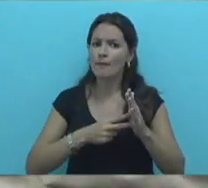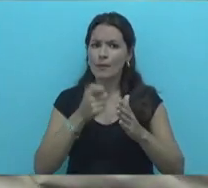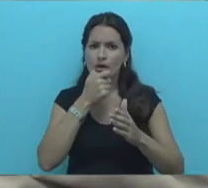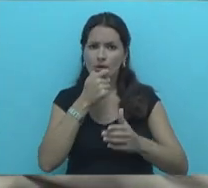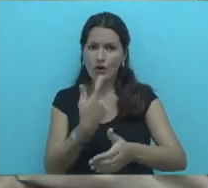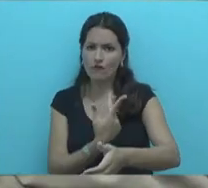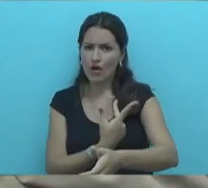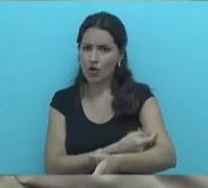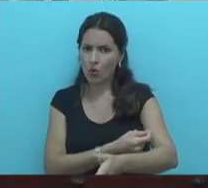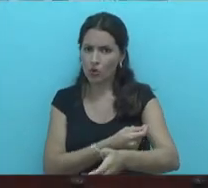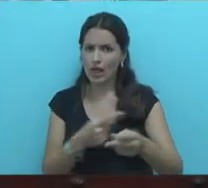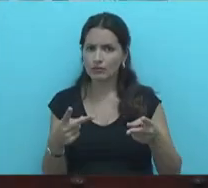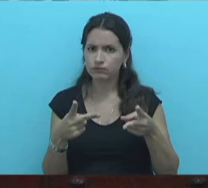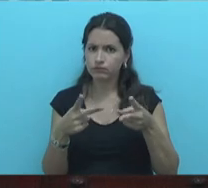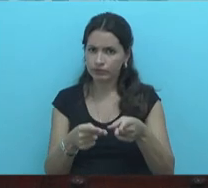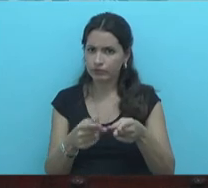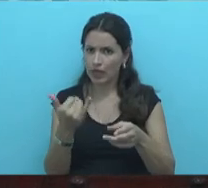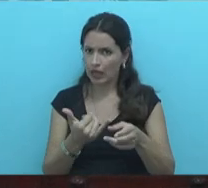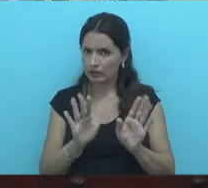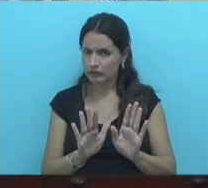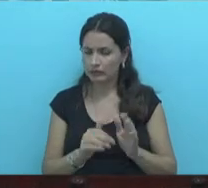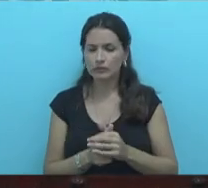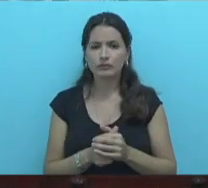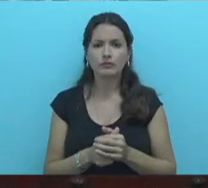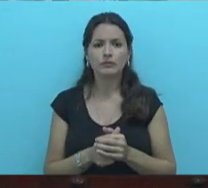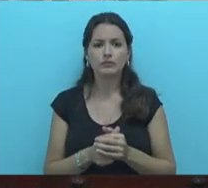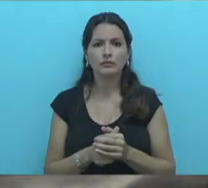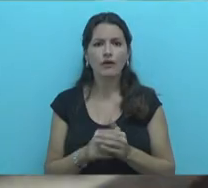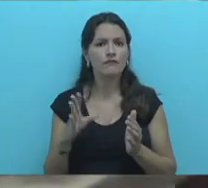Gracias, diputado. Diputado Blanco. No, me faltan otros. Ah, perdón.